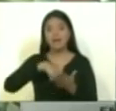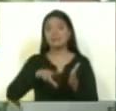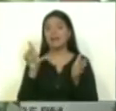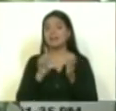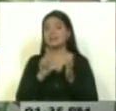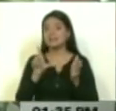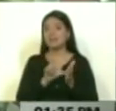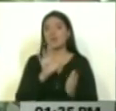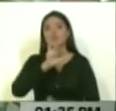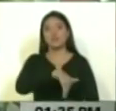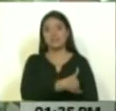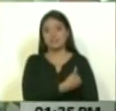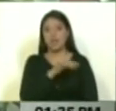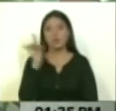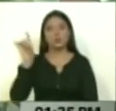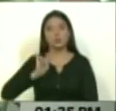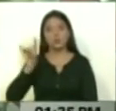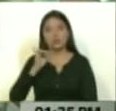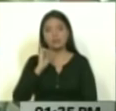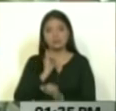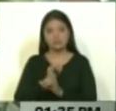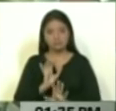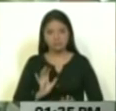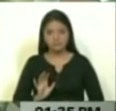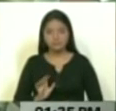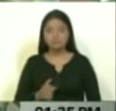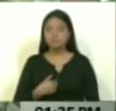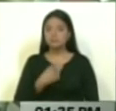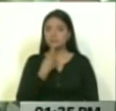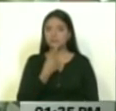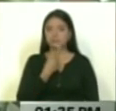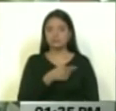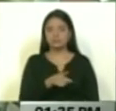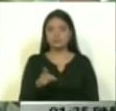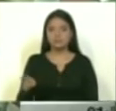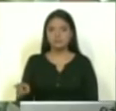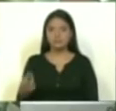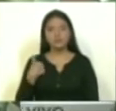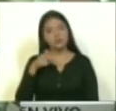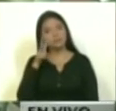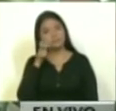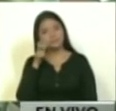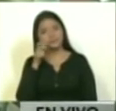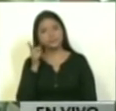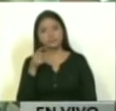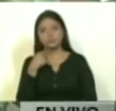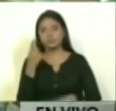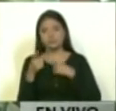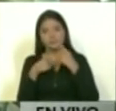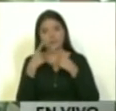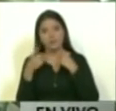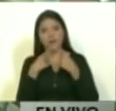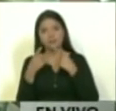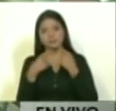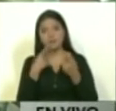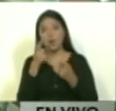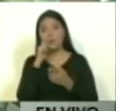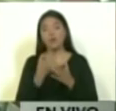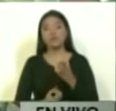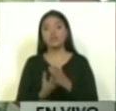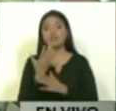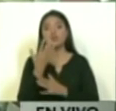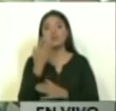país. Yo dije en estos días que escuché la intervención del fundador de